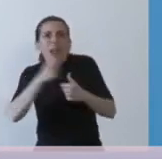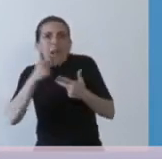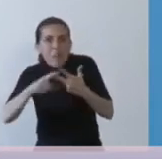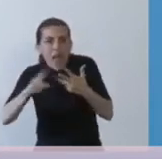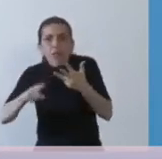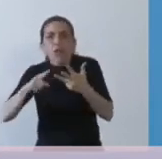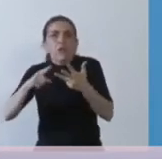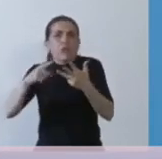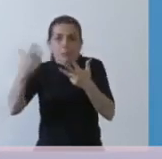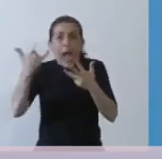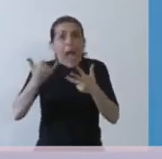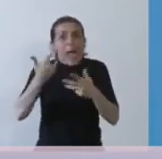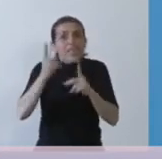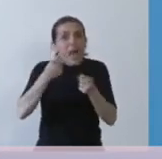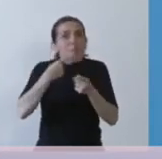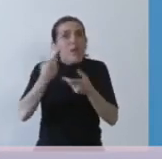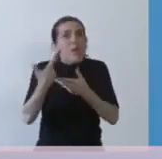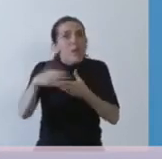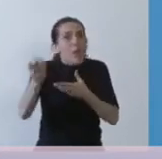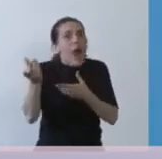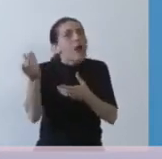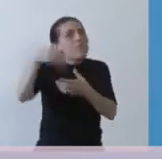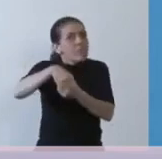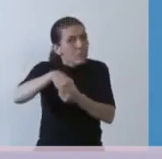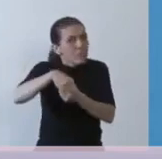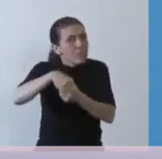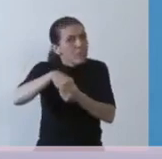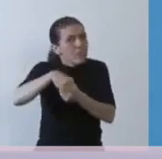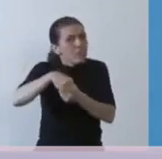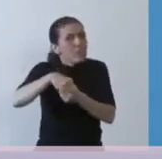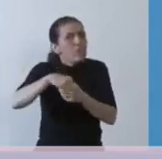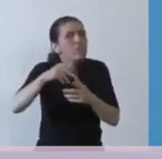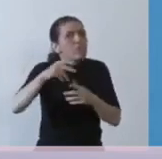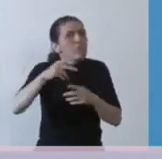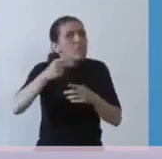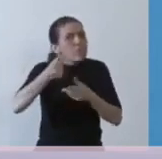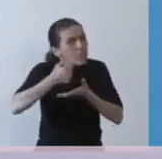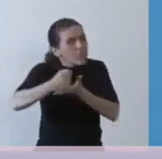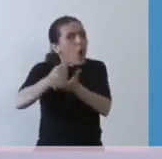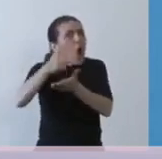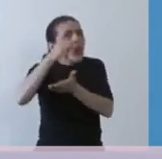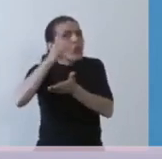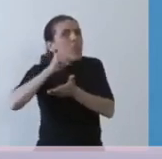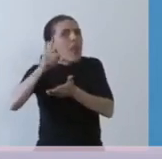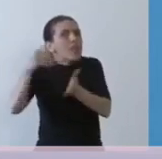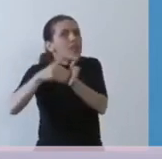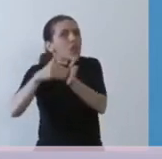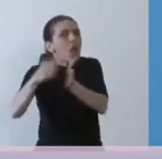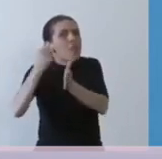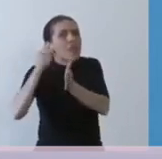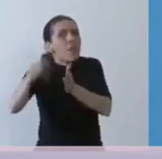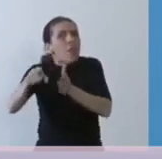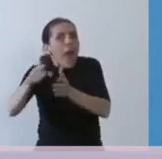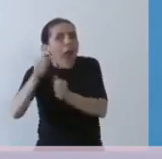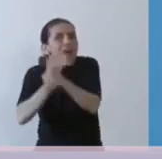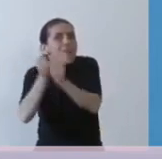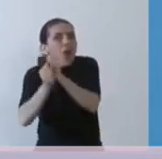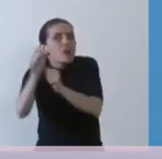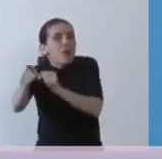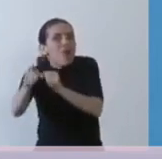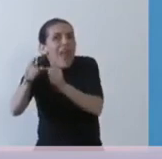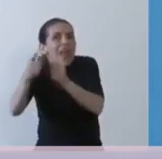incorporaremos una línea específica de 8000 millones de pesos para producir equipo tecnológico y